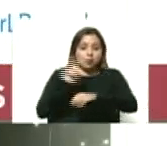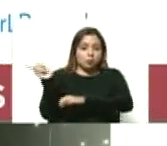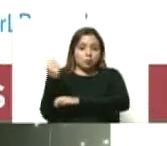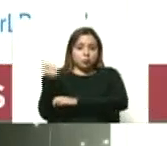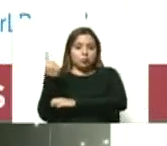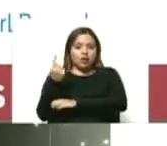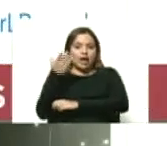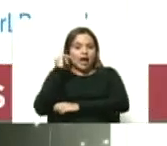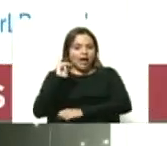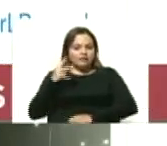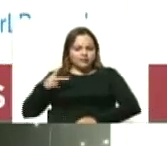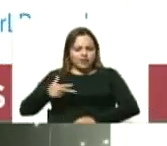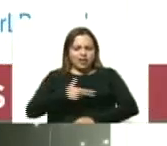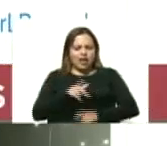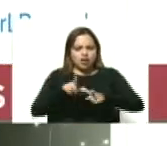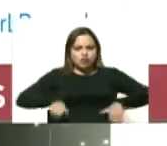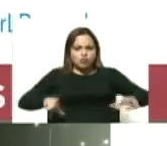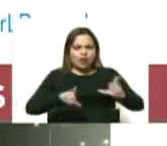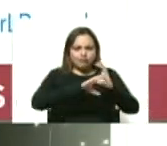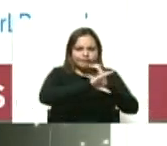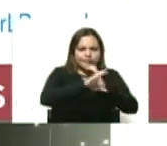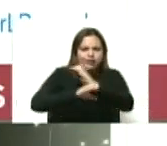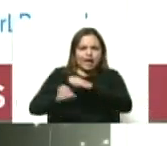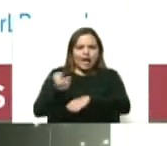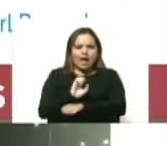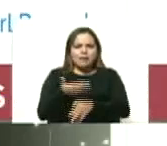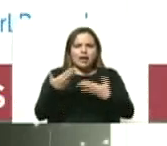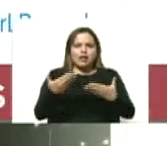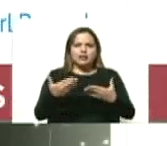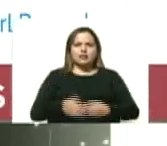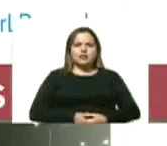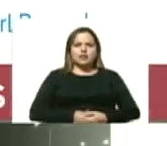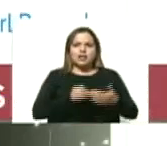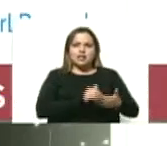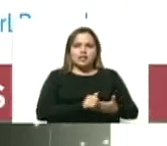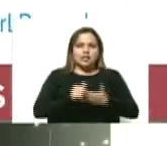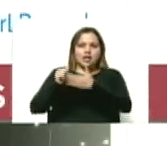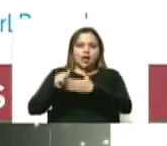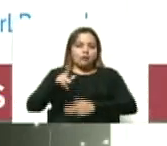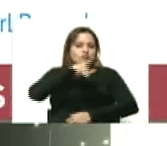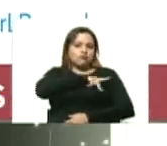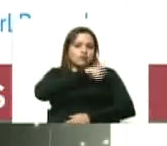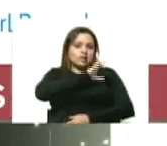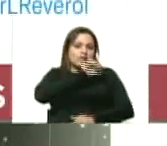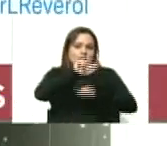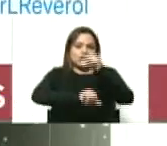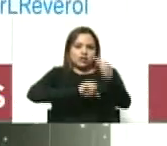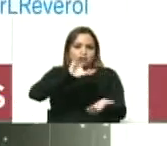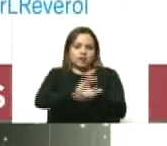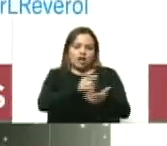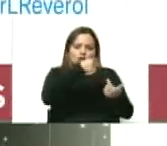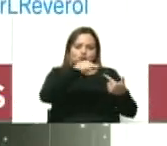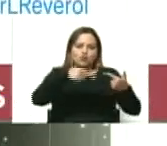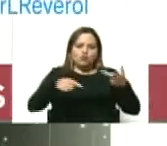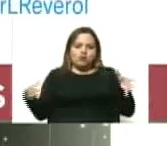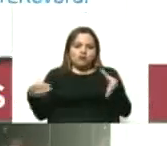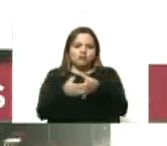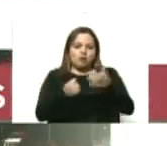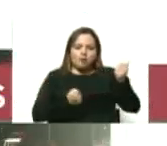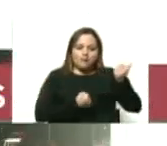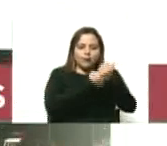unidad multipropósito de emergencias viales, al mando de Protección Civil Capital y otros grupos, por supuesto, para apoyar